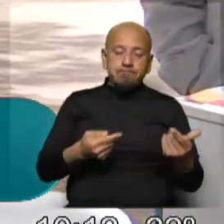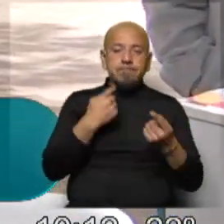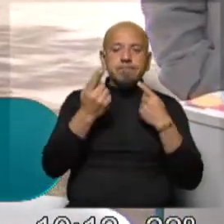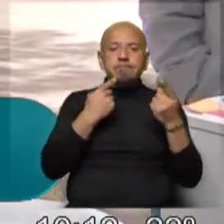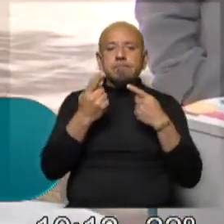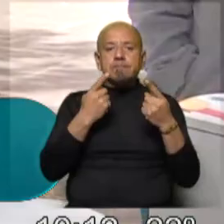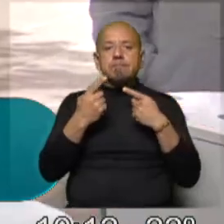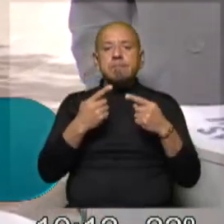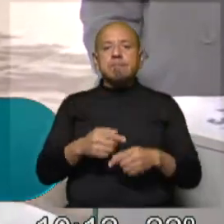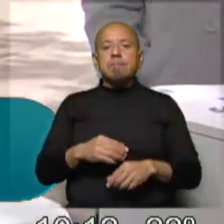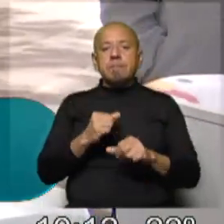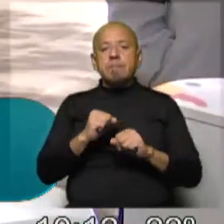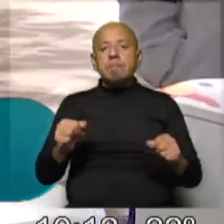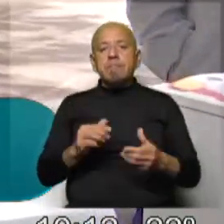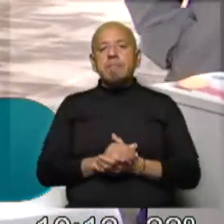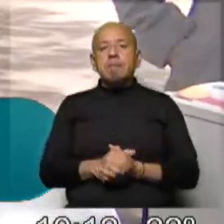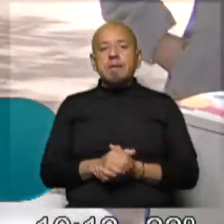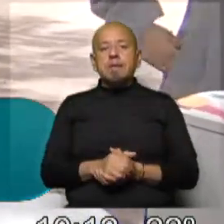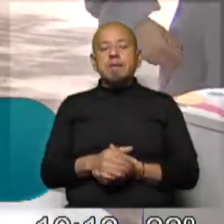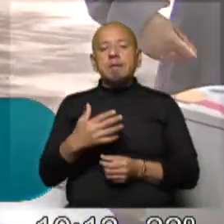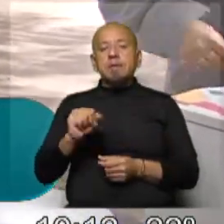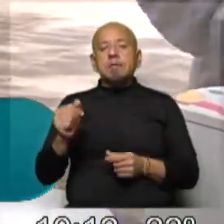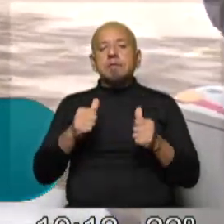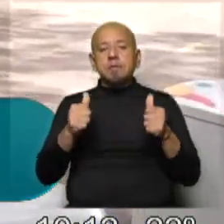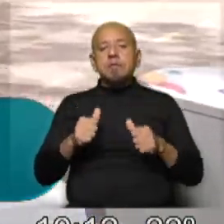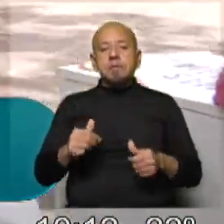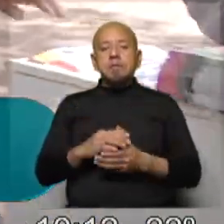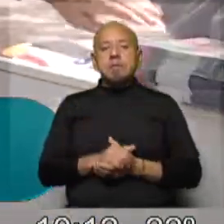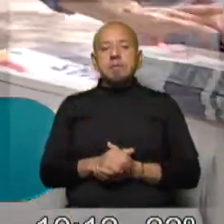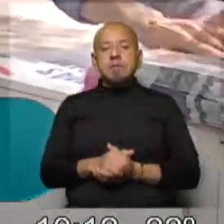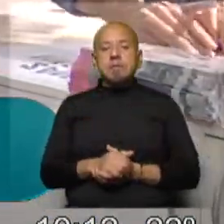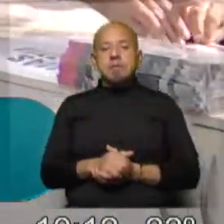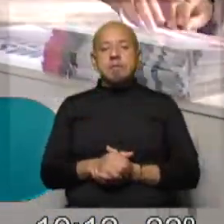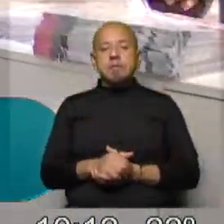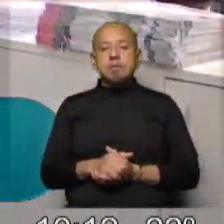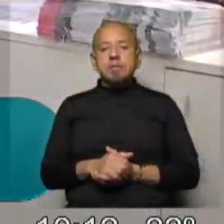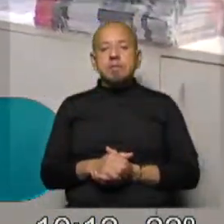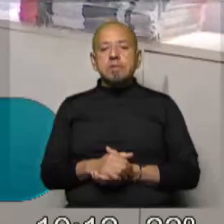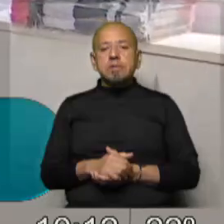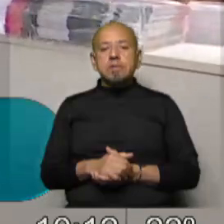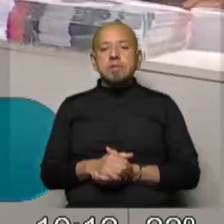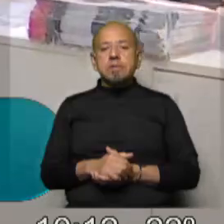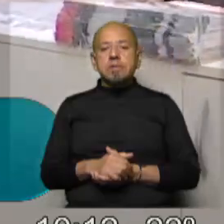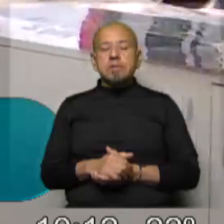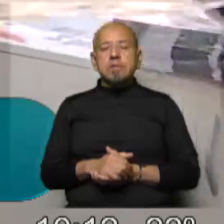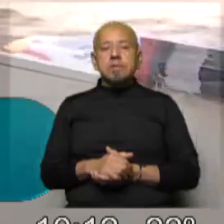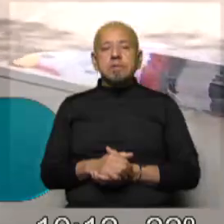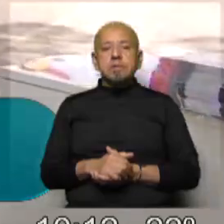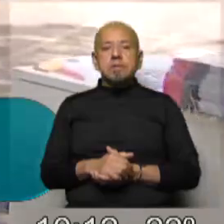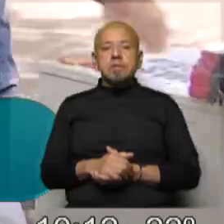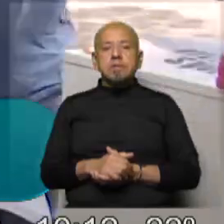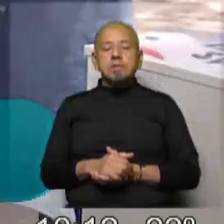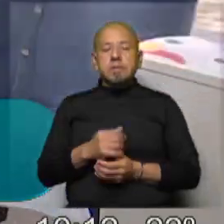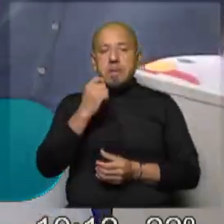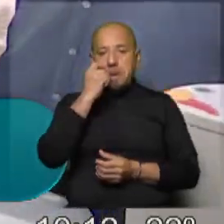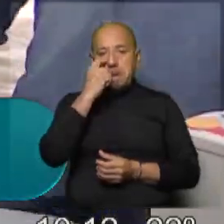y a poder intercambiar. Y que se lleven pegotines, también tenemos pegotines. Bien. Bárbaro, mira, bueno, me lo llevo, para ir redondeando, me lo